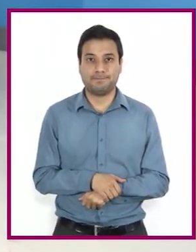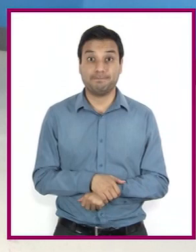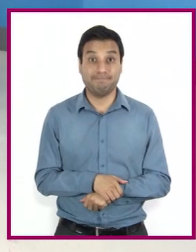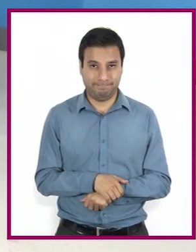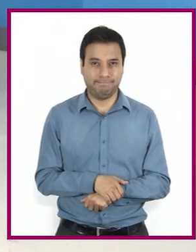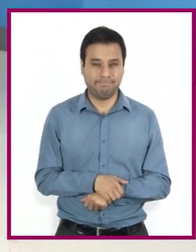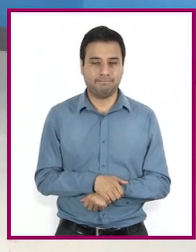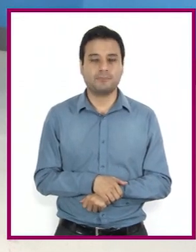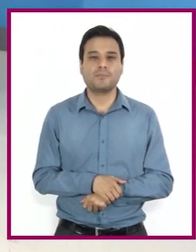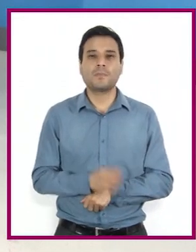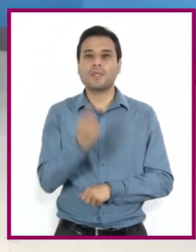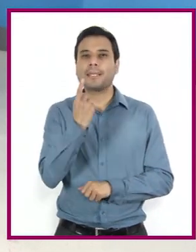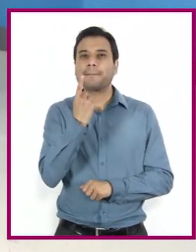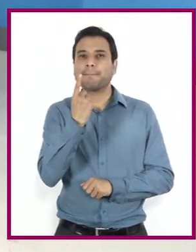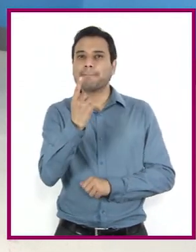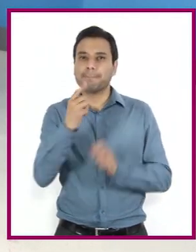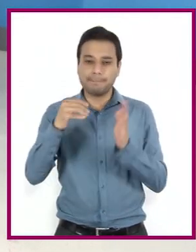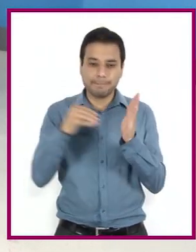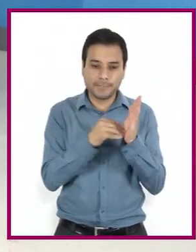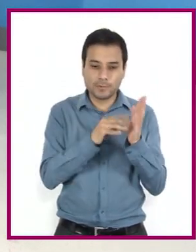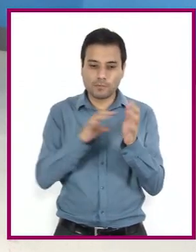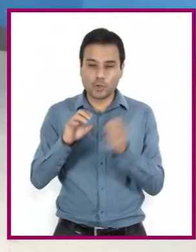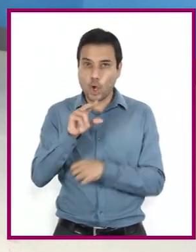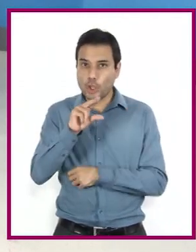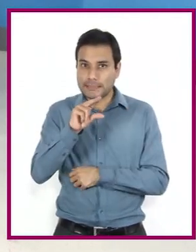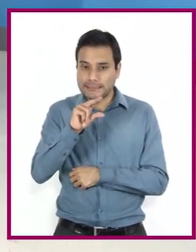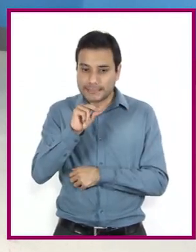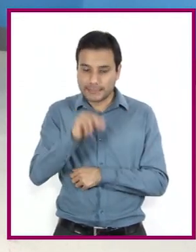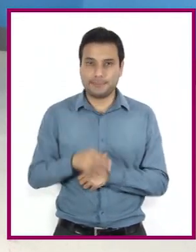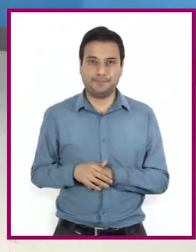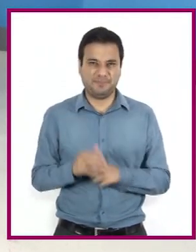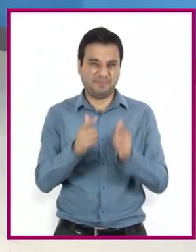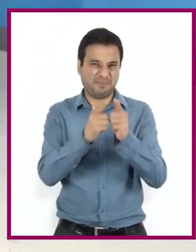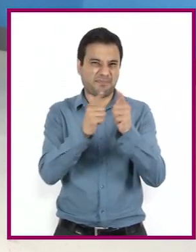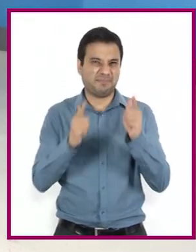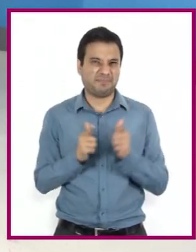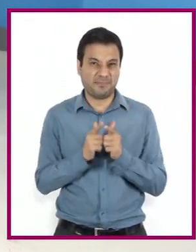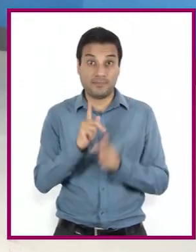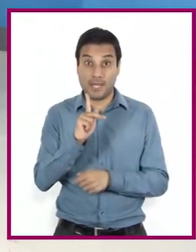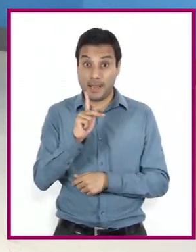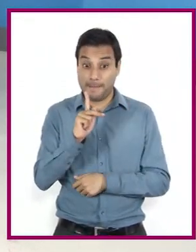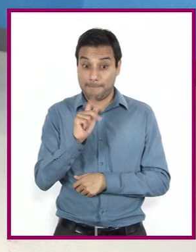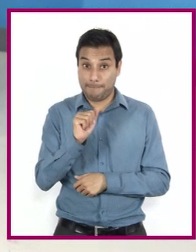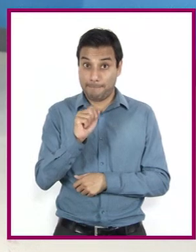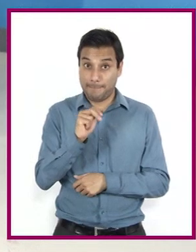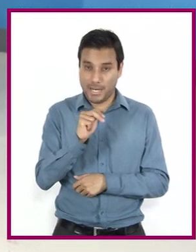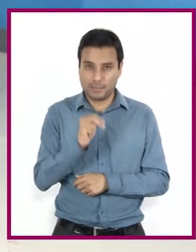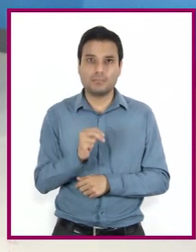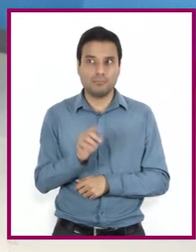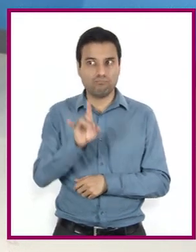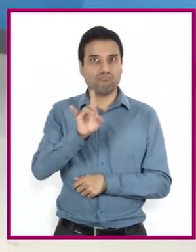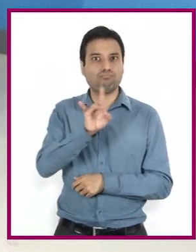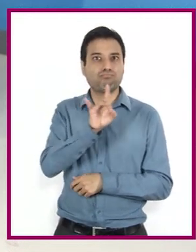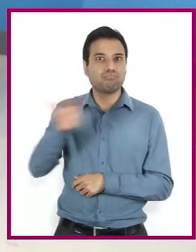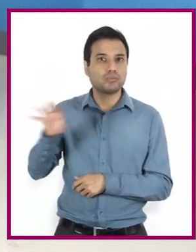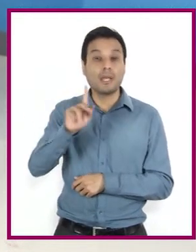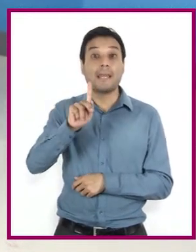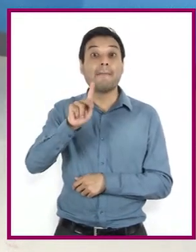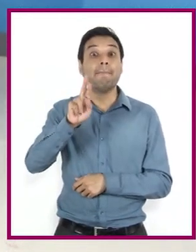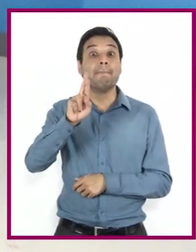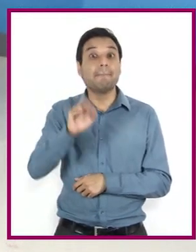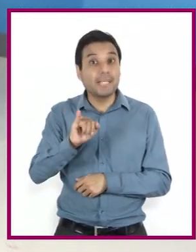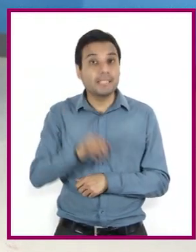Durante la década de los 80, por primera vez el Partido Acción Nacional, PAN, logró derrotar al PRI en unas